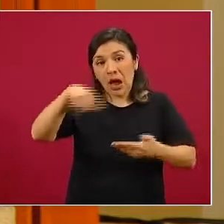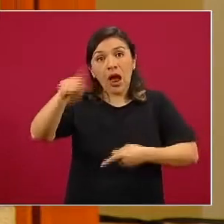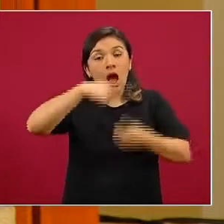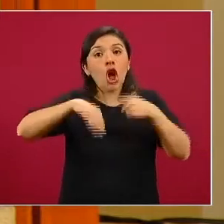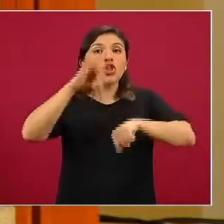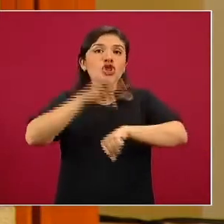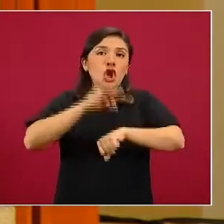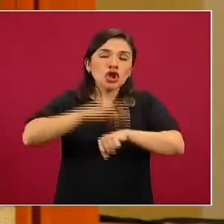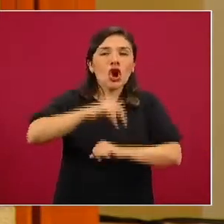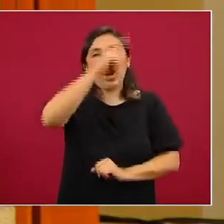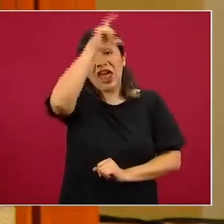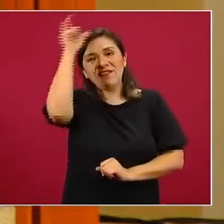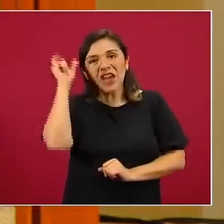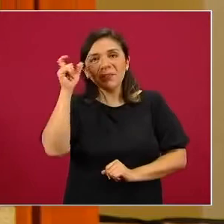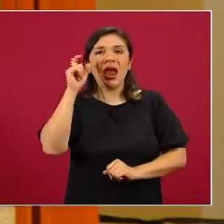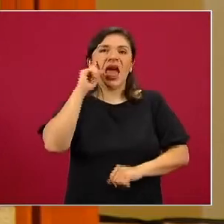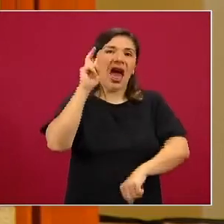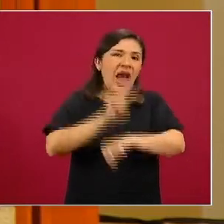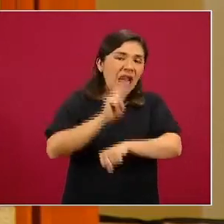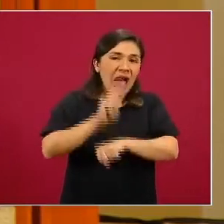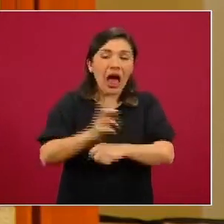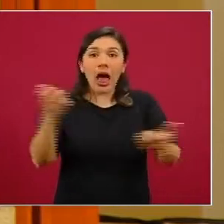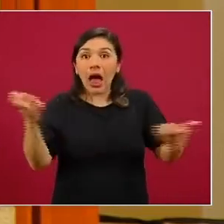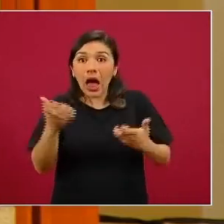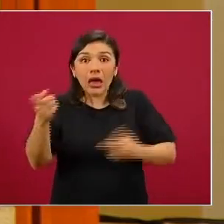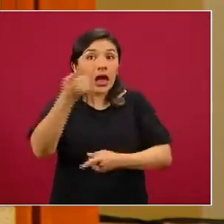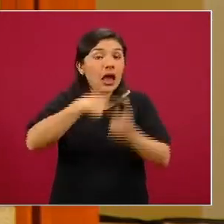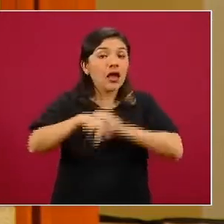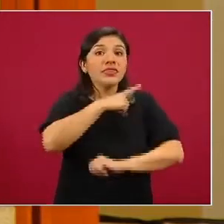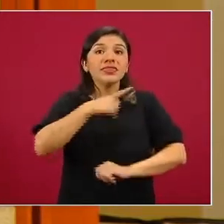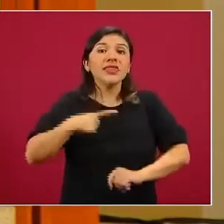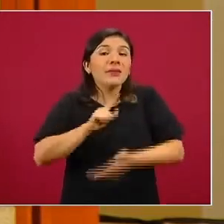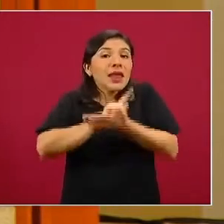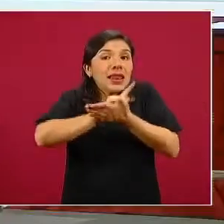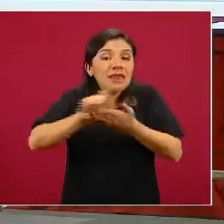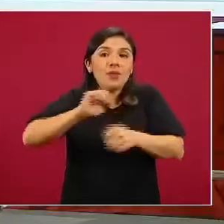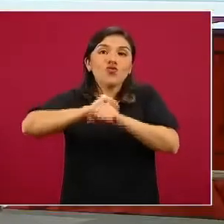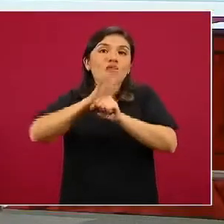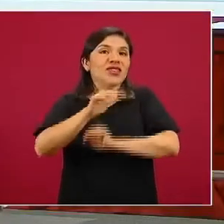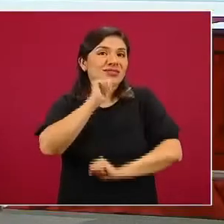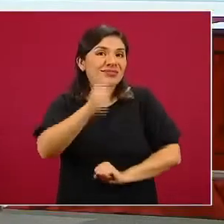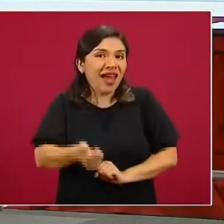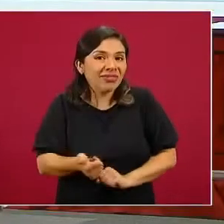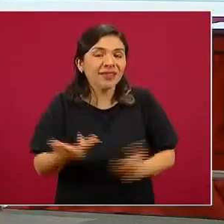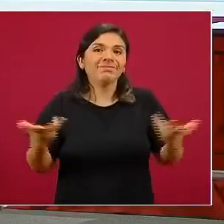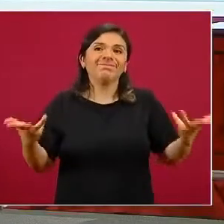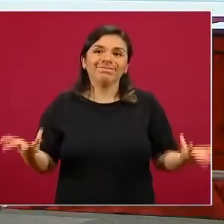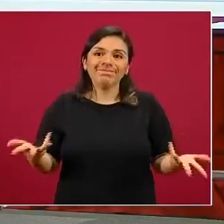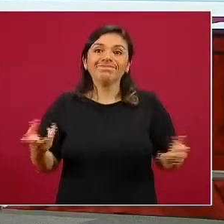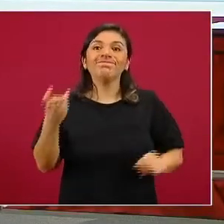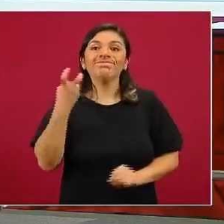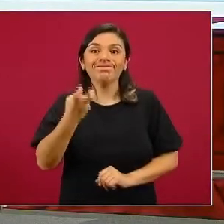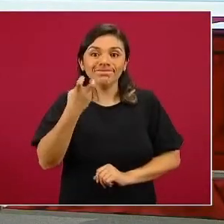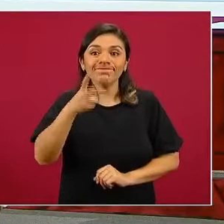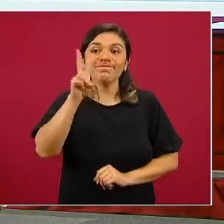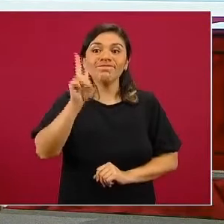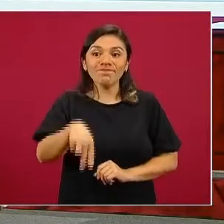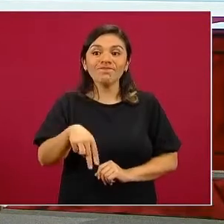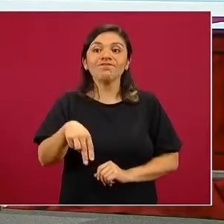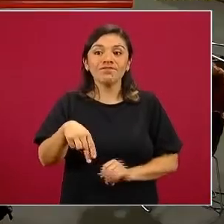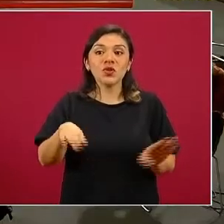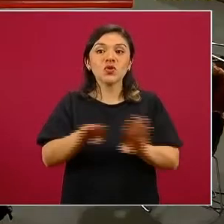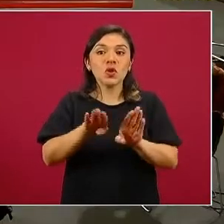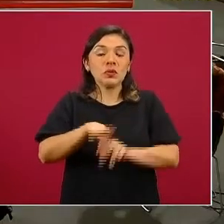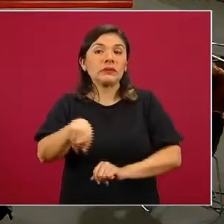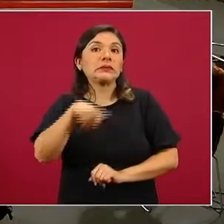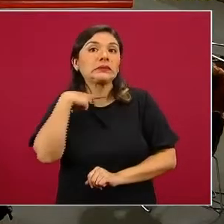participa en la procuración o en la extracción o en el trasplante no tenga COVID. Entonces, pues sí, los criterios